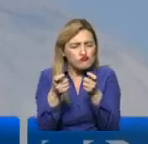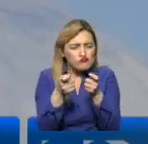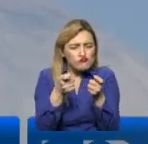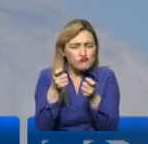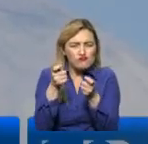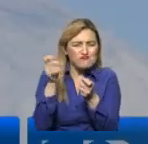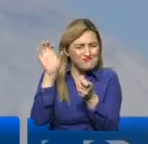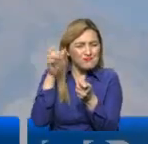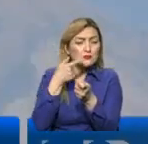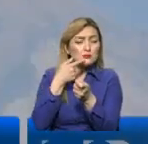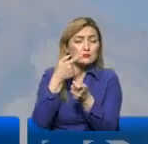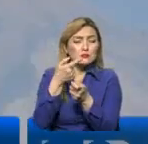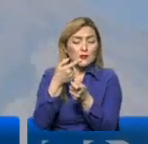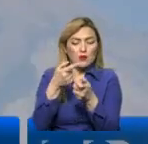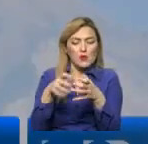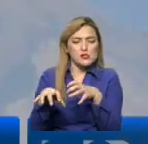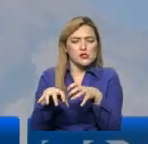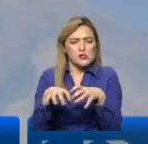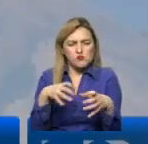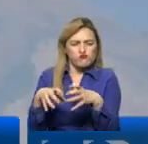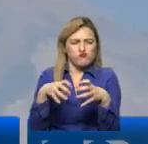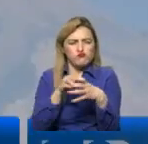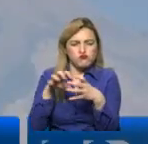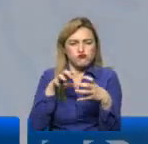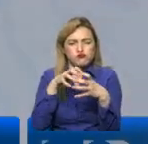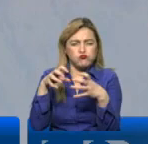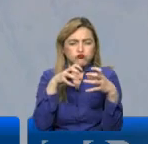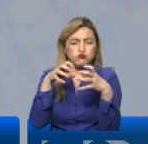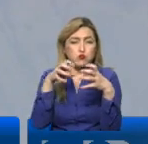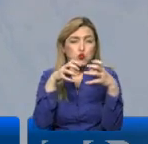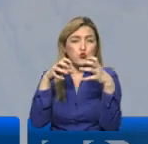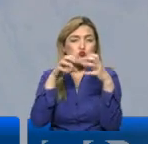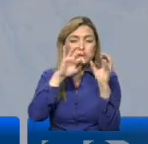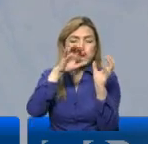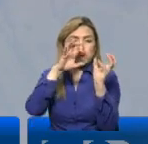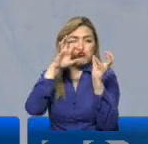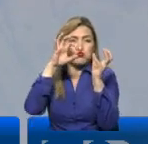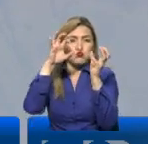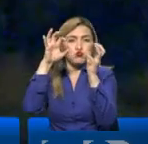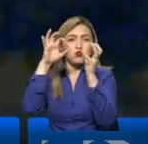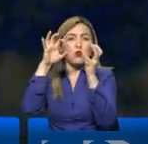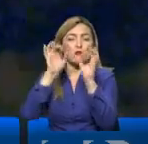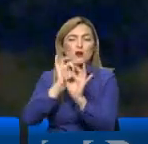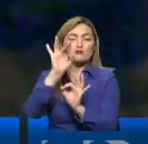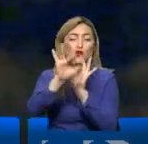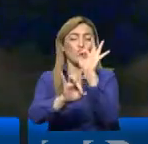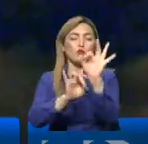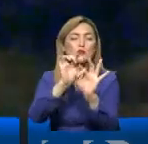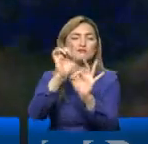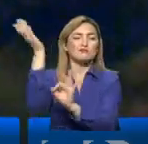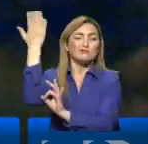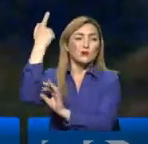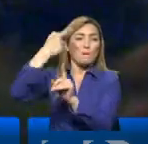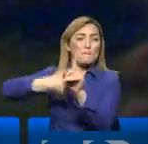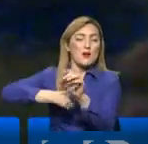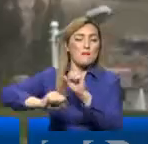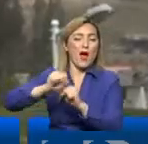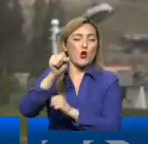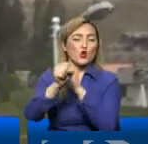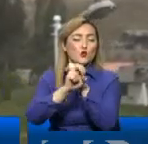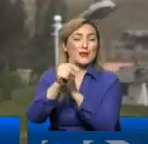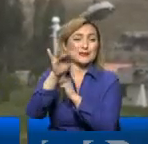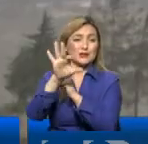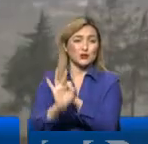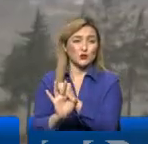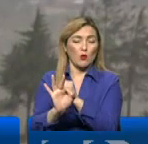se calificó como alta con tendencia ascendente la ceniza de este volcán que está en actividades de mayo del 2019